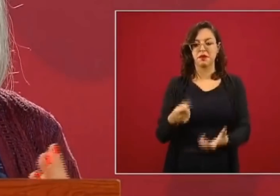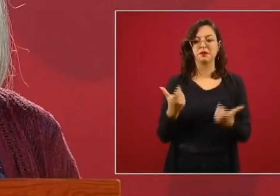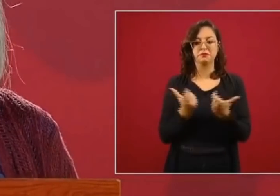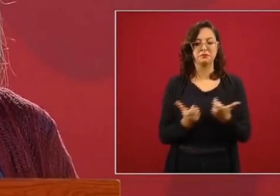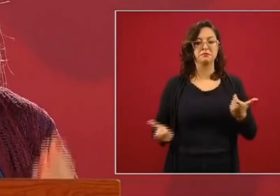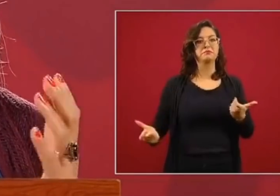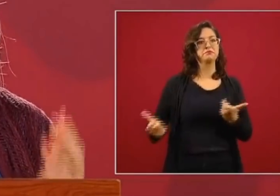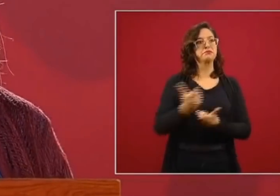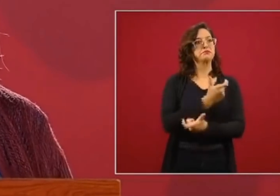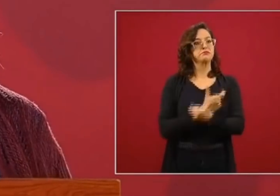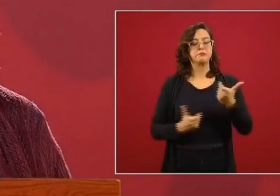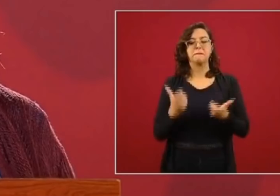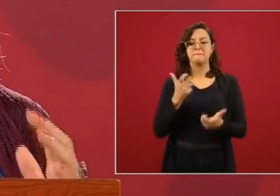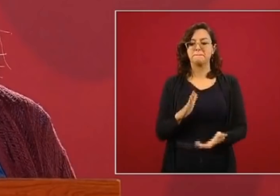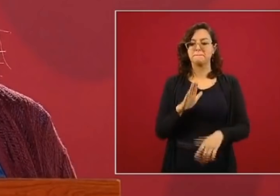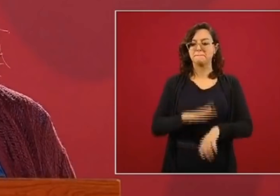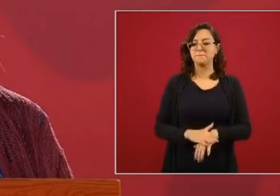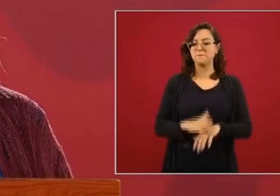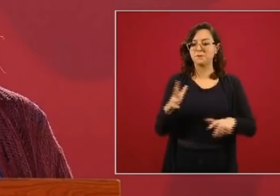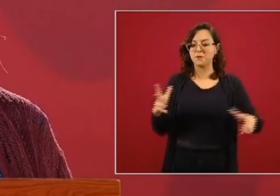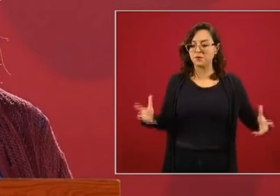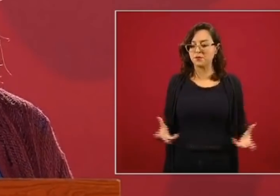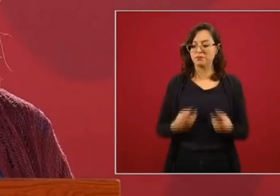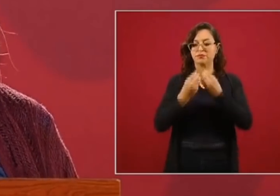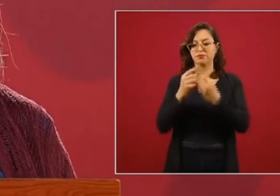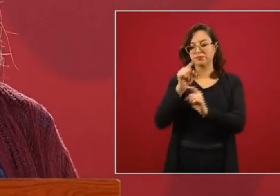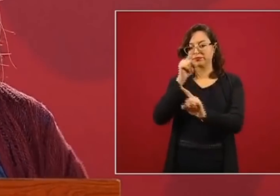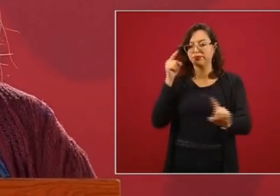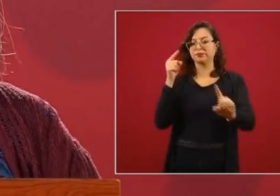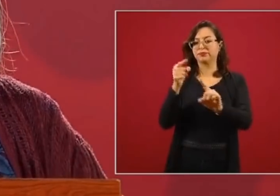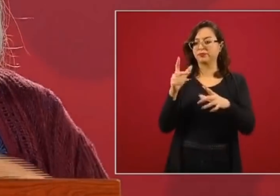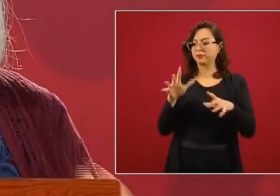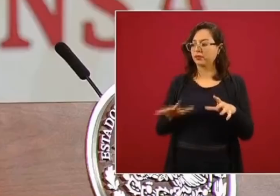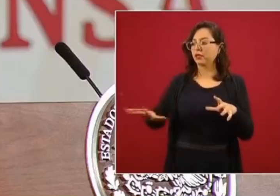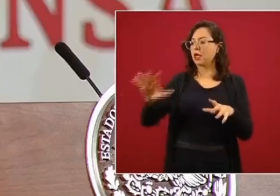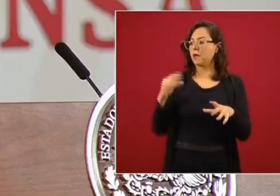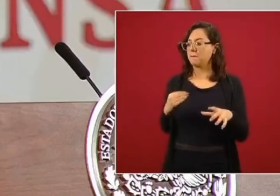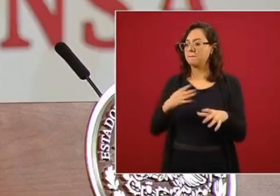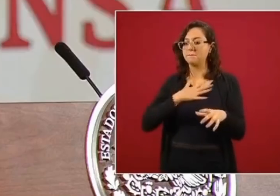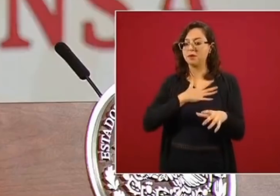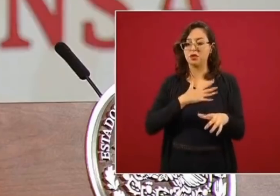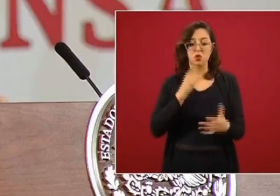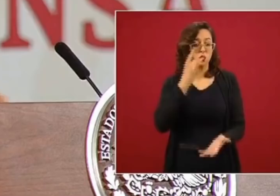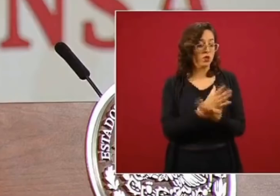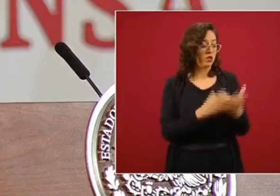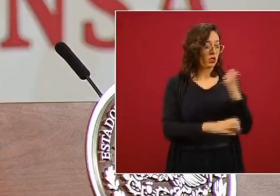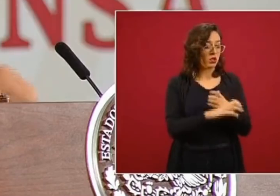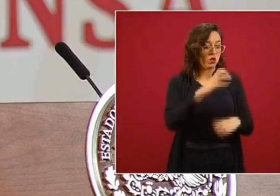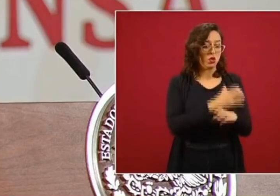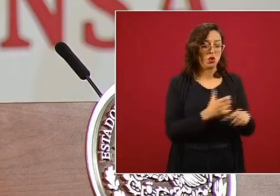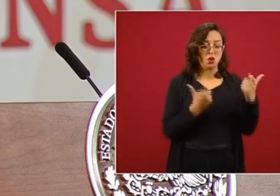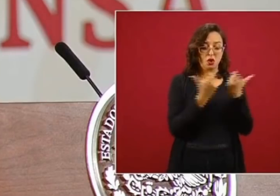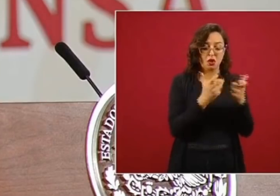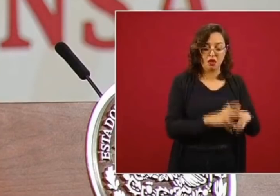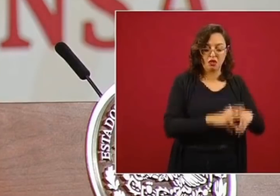se hace en el marco de crear bienestar, no solamente aumentarlo. Y eso es lo que hace distinto